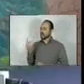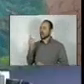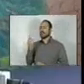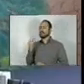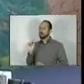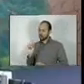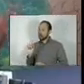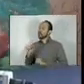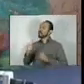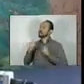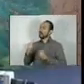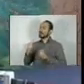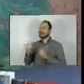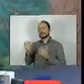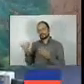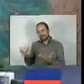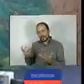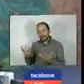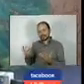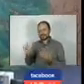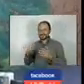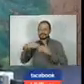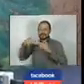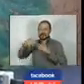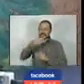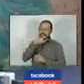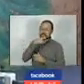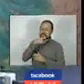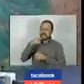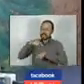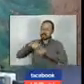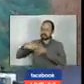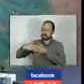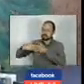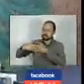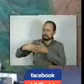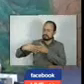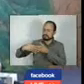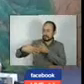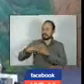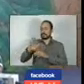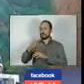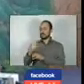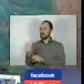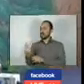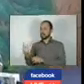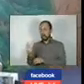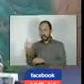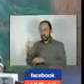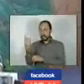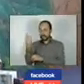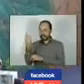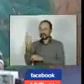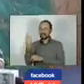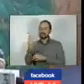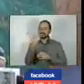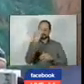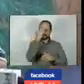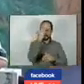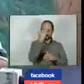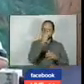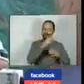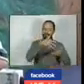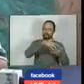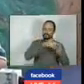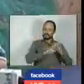fuertes, en un marco de una sequía prolongada. Con los huracanes ya protección civil es una